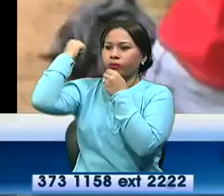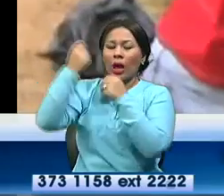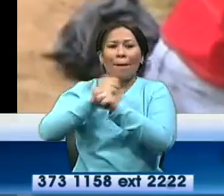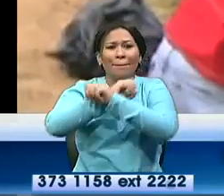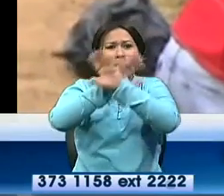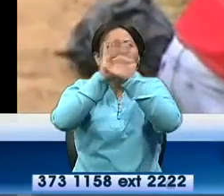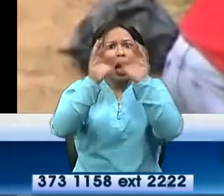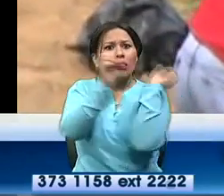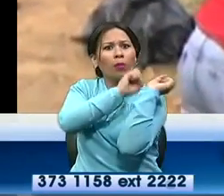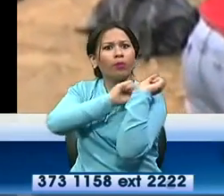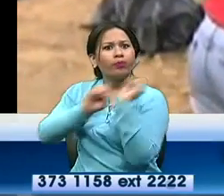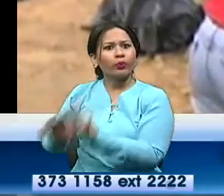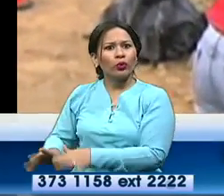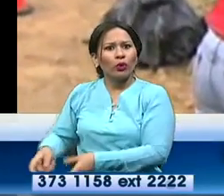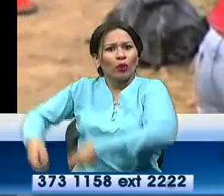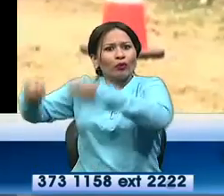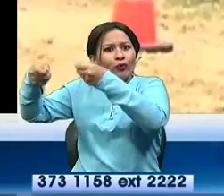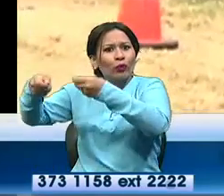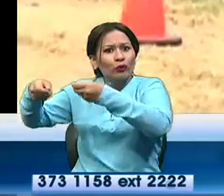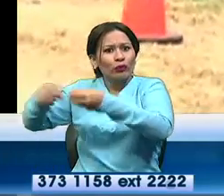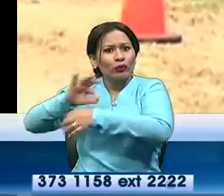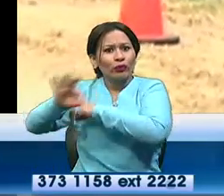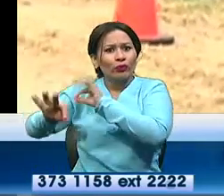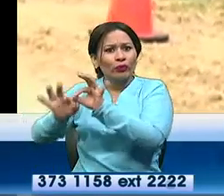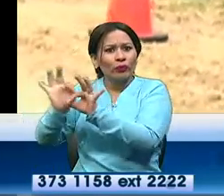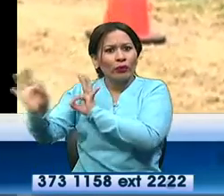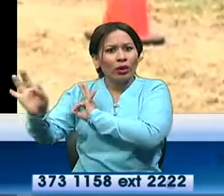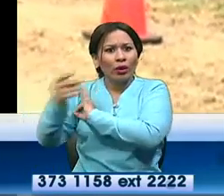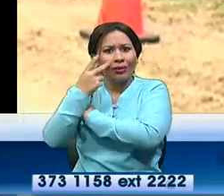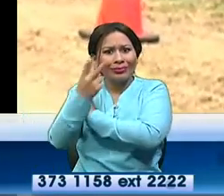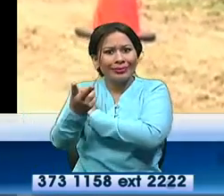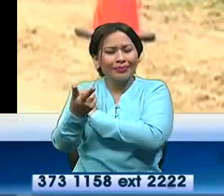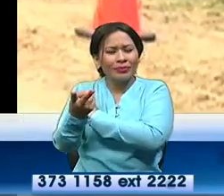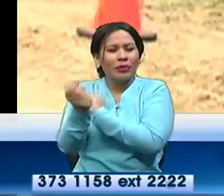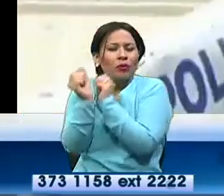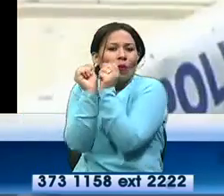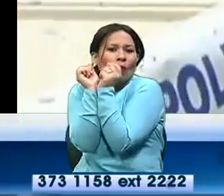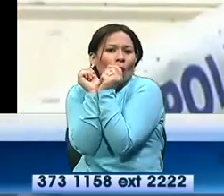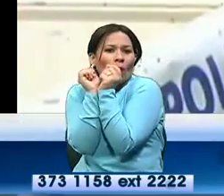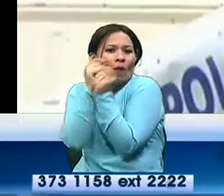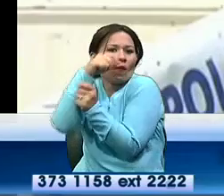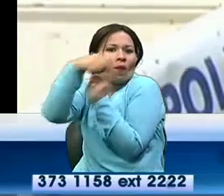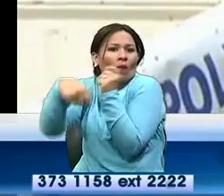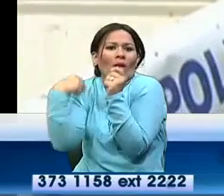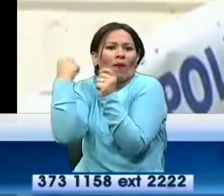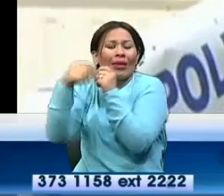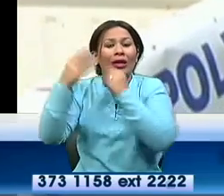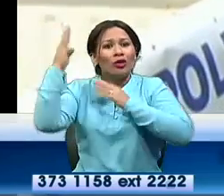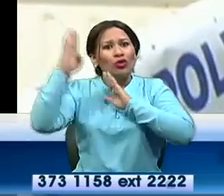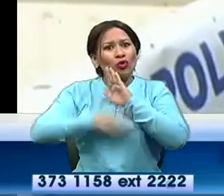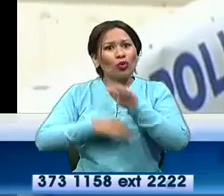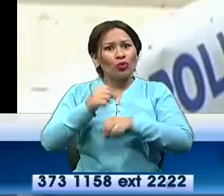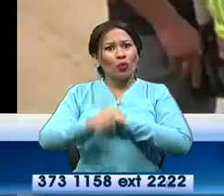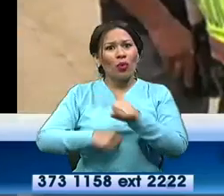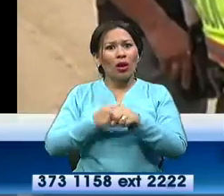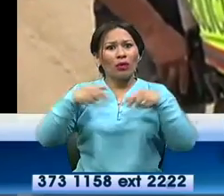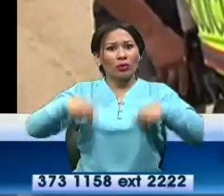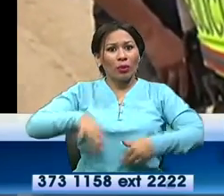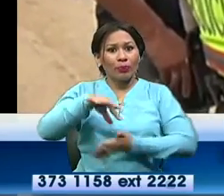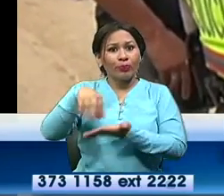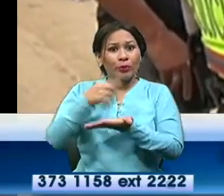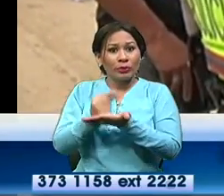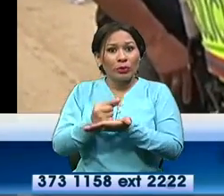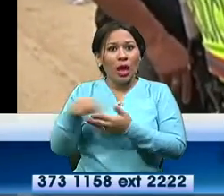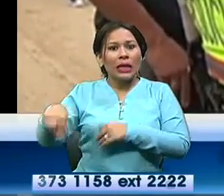¿no? Claro, se ve que está envuelta, embalada. Se pone una hamaca, funda, pero de ahí no se sabe. En lo que va del año, en la provincia del Guayas sería